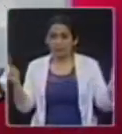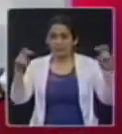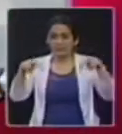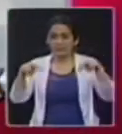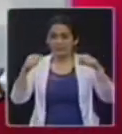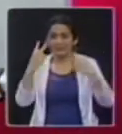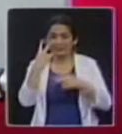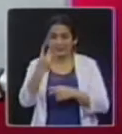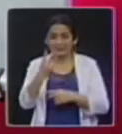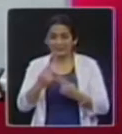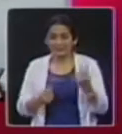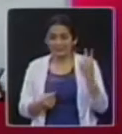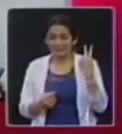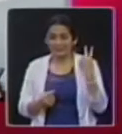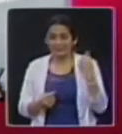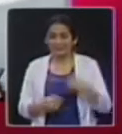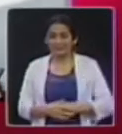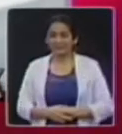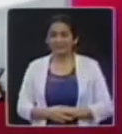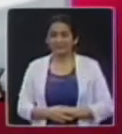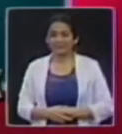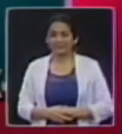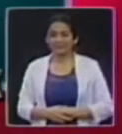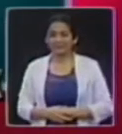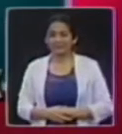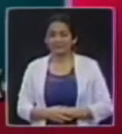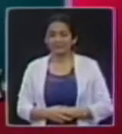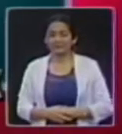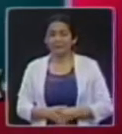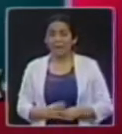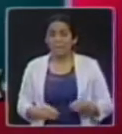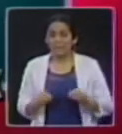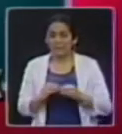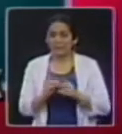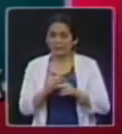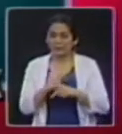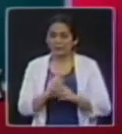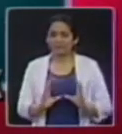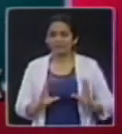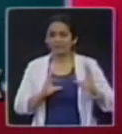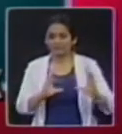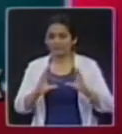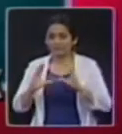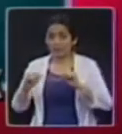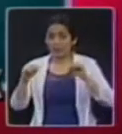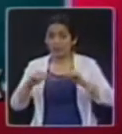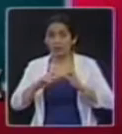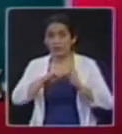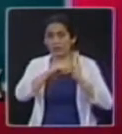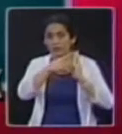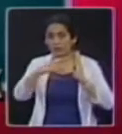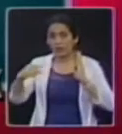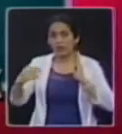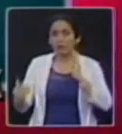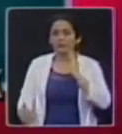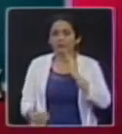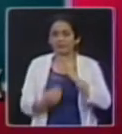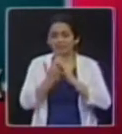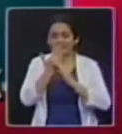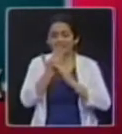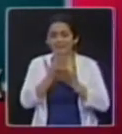nuestro abanico, si se quiere decir, y presentar una tecnología diferente a lo que se ve